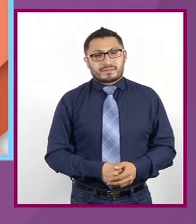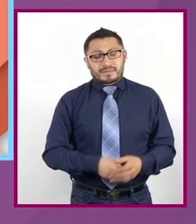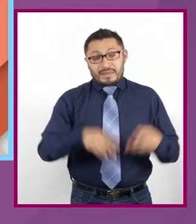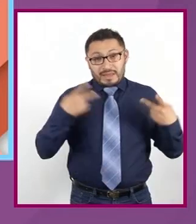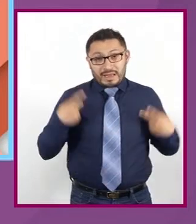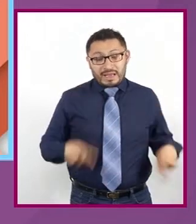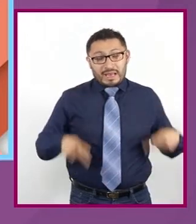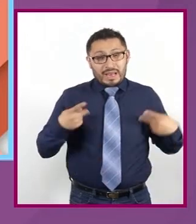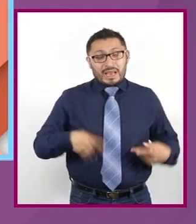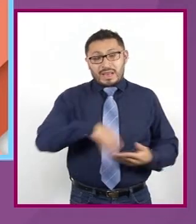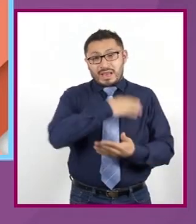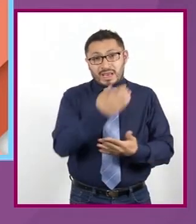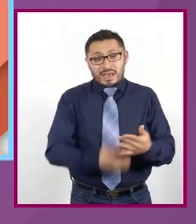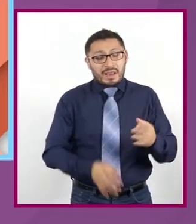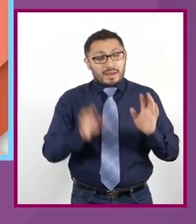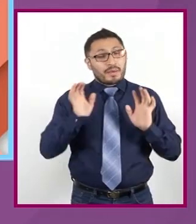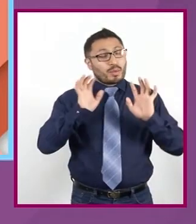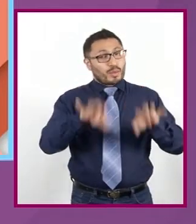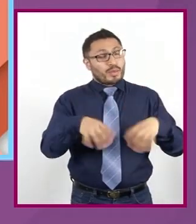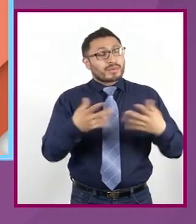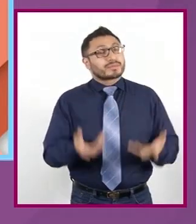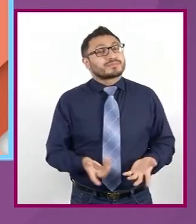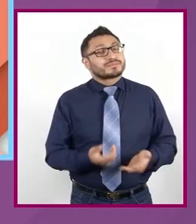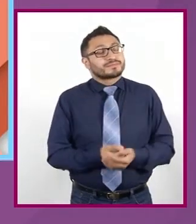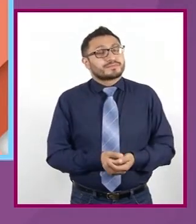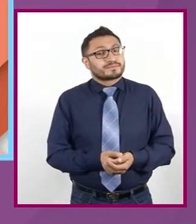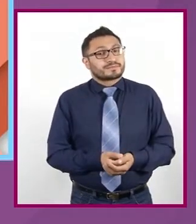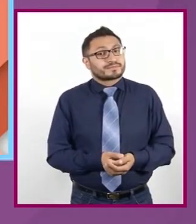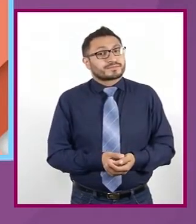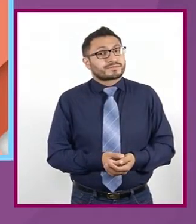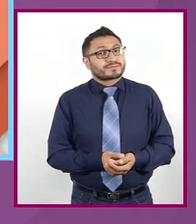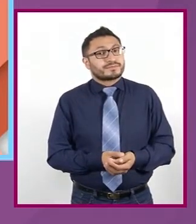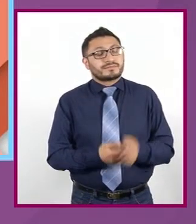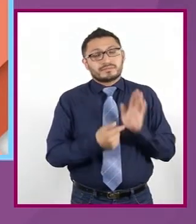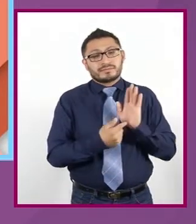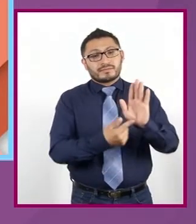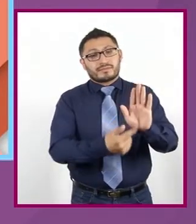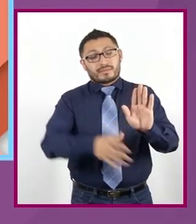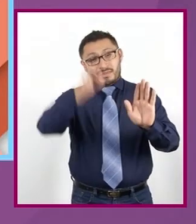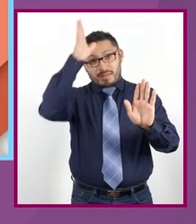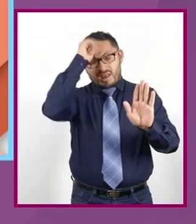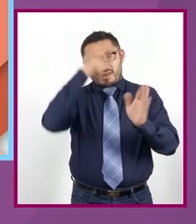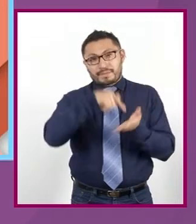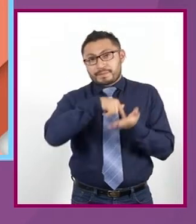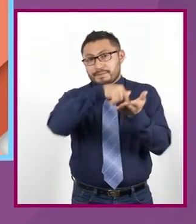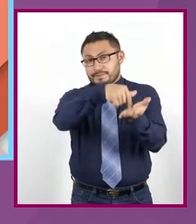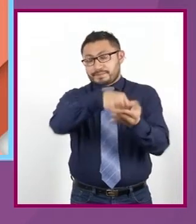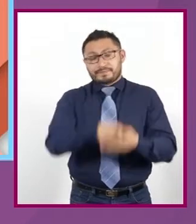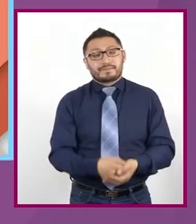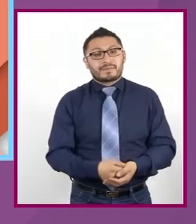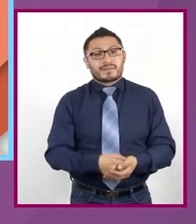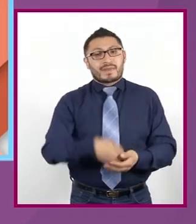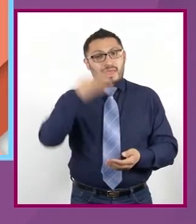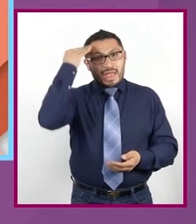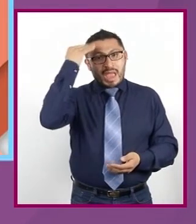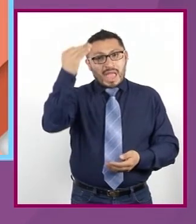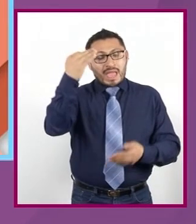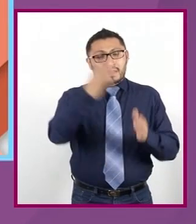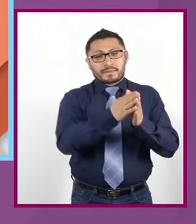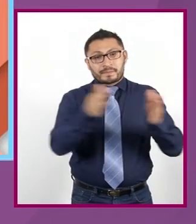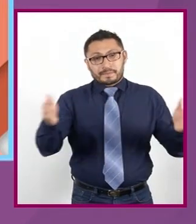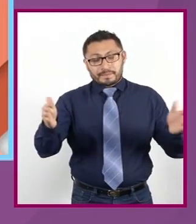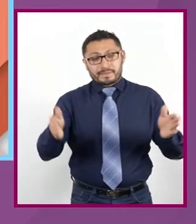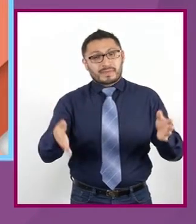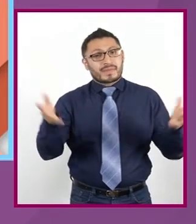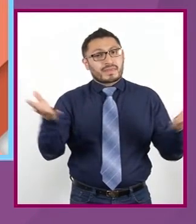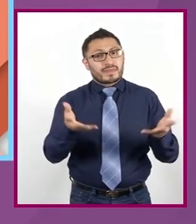contratantes que lo suscriben, el acuerdo que se suscribe, la periodicidad con